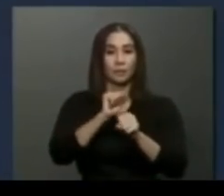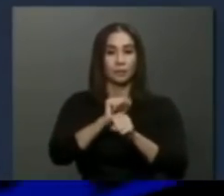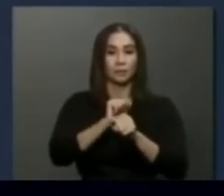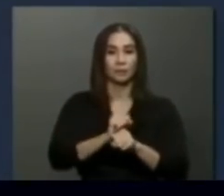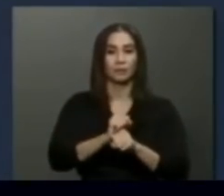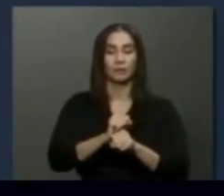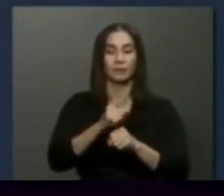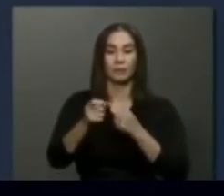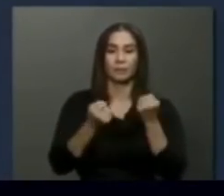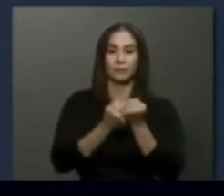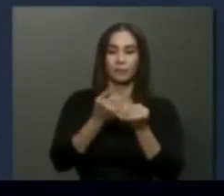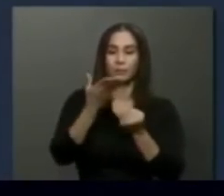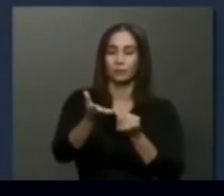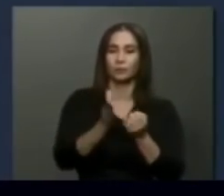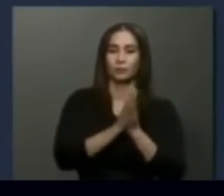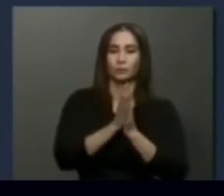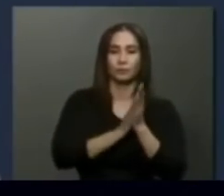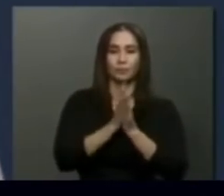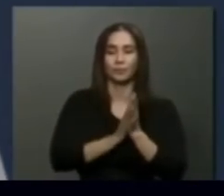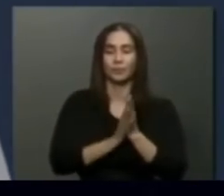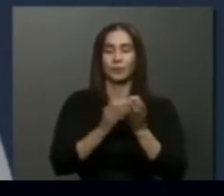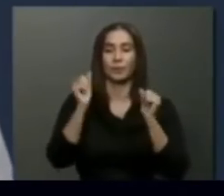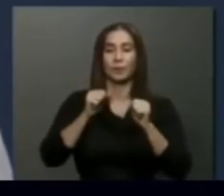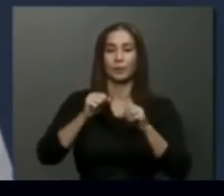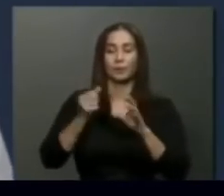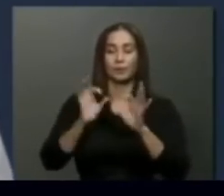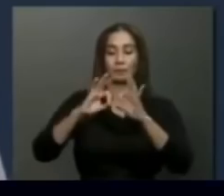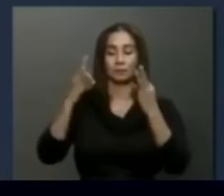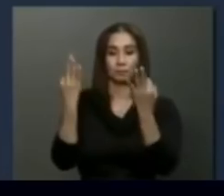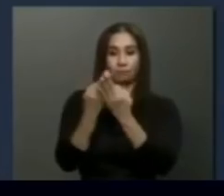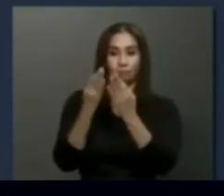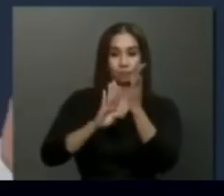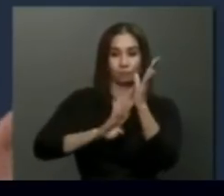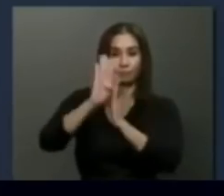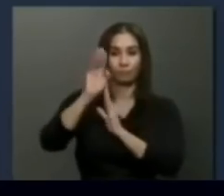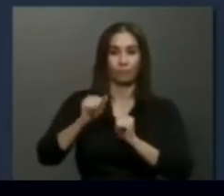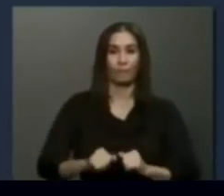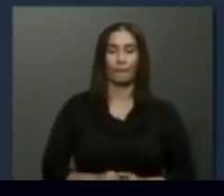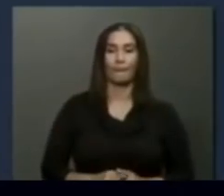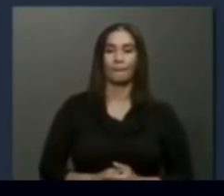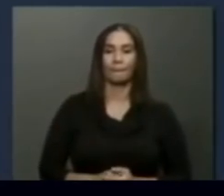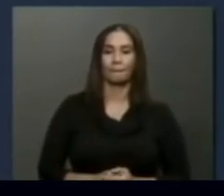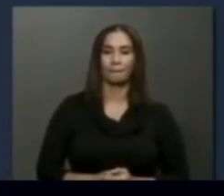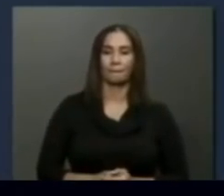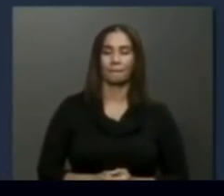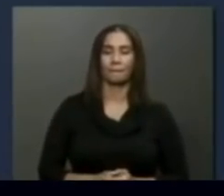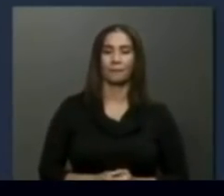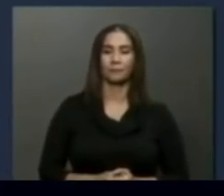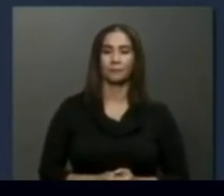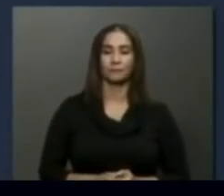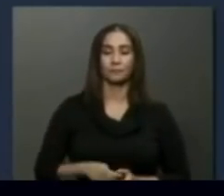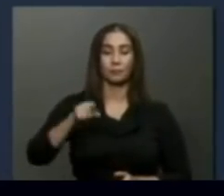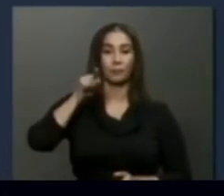el tesón que todos ustedes hacen para sacar a sus familias hacia adelante. Este es